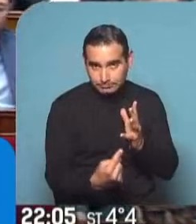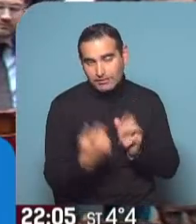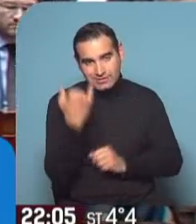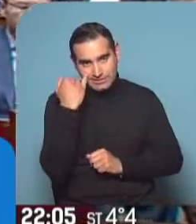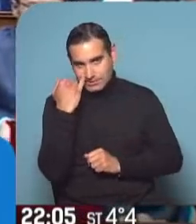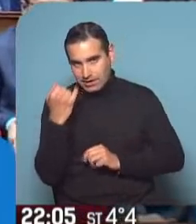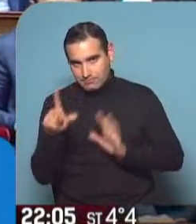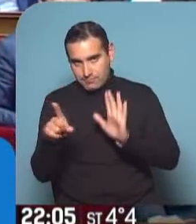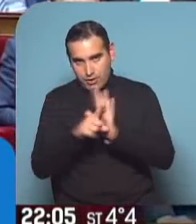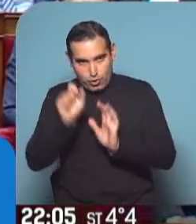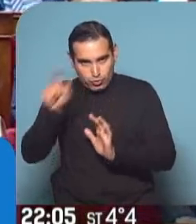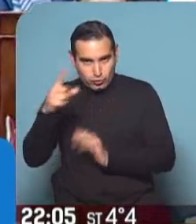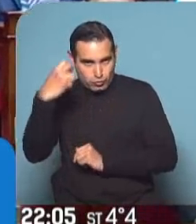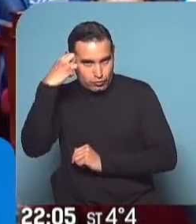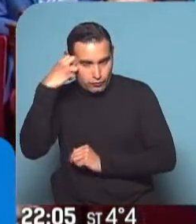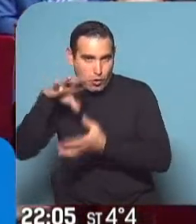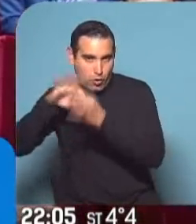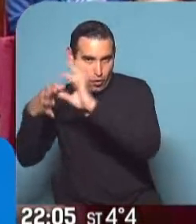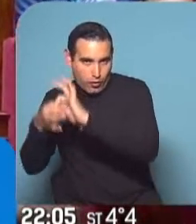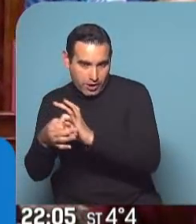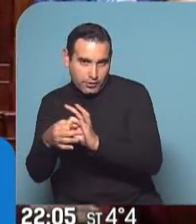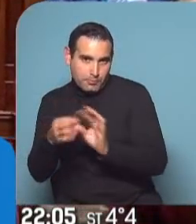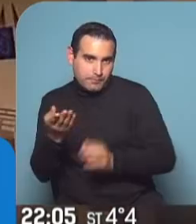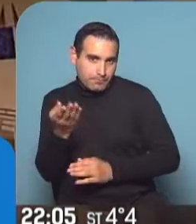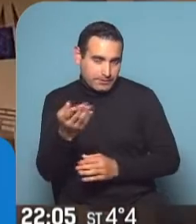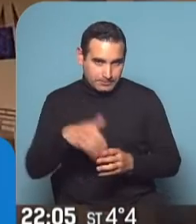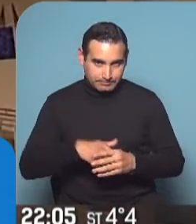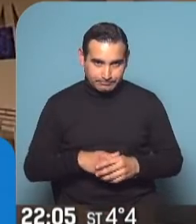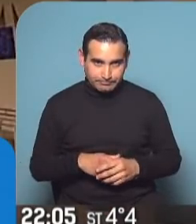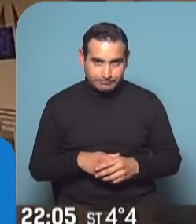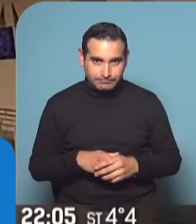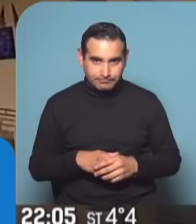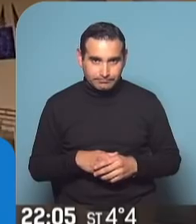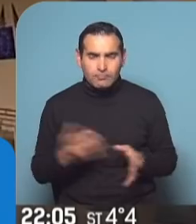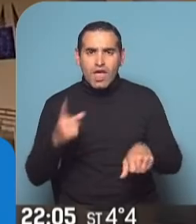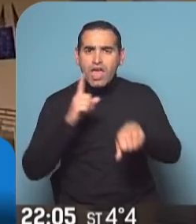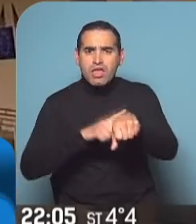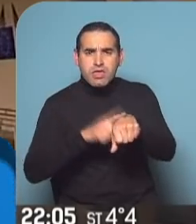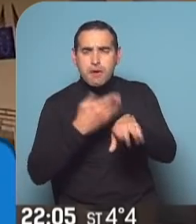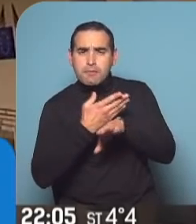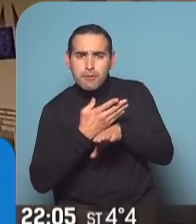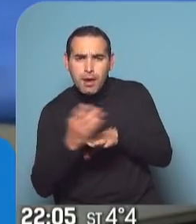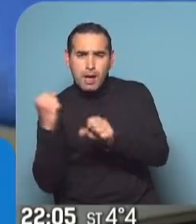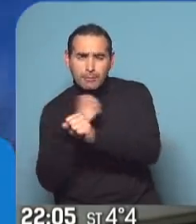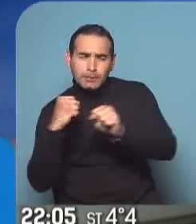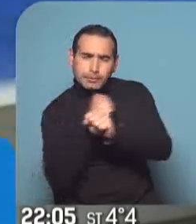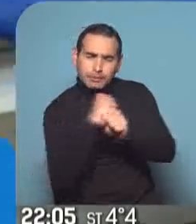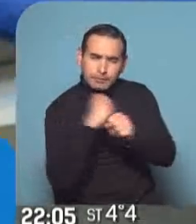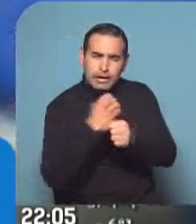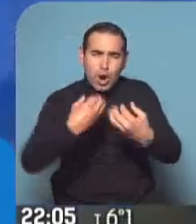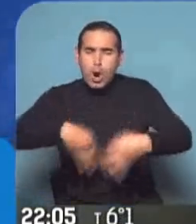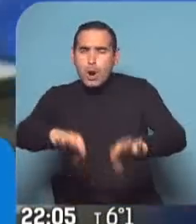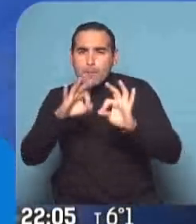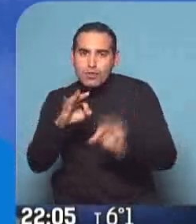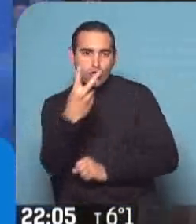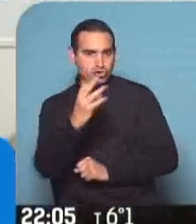para los acuerdos con competencias compartidas, como es el caso. El tiempo estimado para concluir todas las aprobaciones legislativas podría llegar a